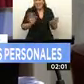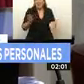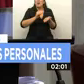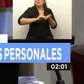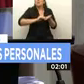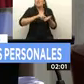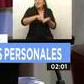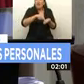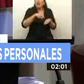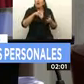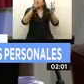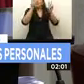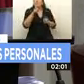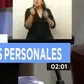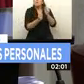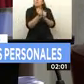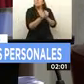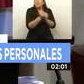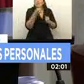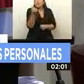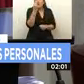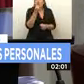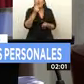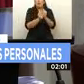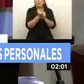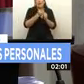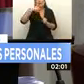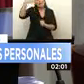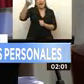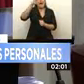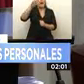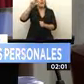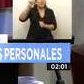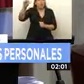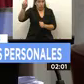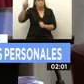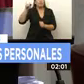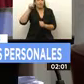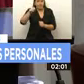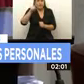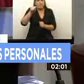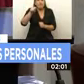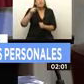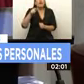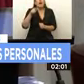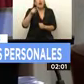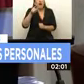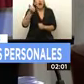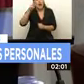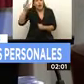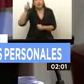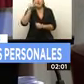este este tema de esta empresa tan importante la empresa multinacional arcor una multinacional Argentina de